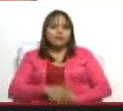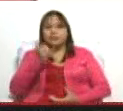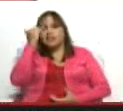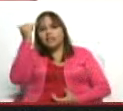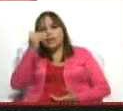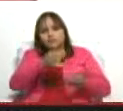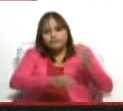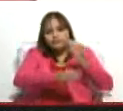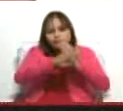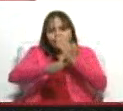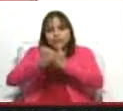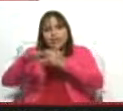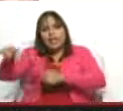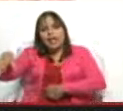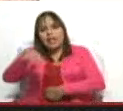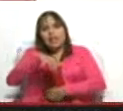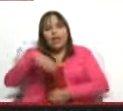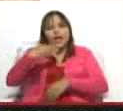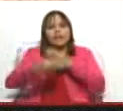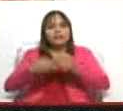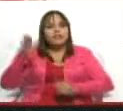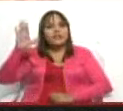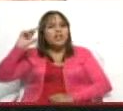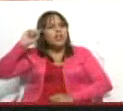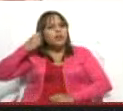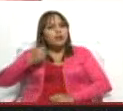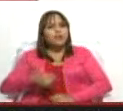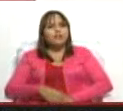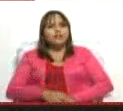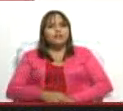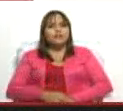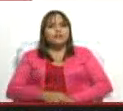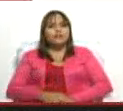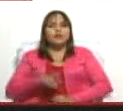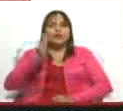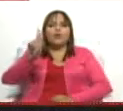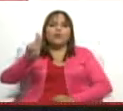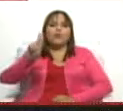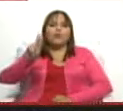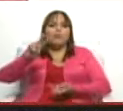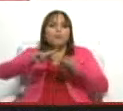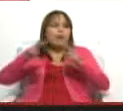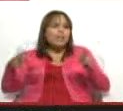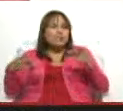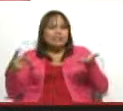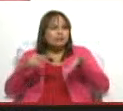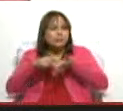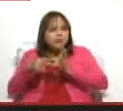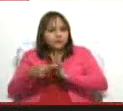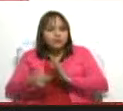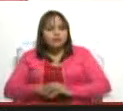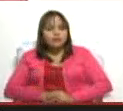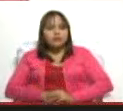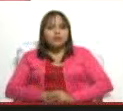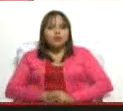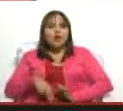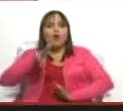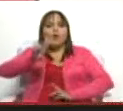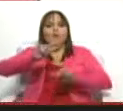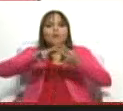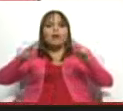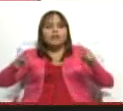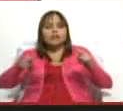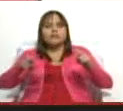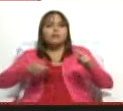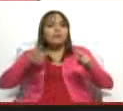a cada estado a juramentar todas las UPAS. Recuerden lo siguiente, una UPAS, la UPAS tiene como esencia cada